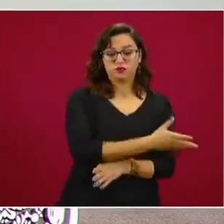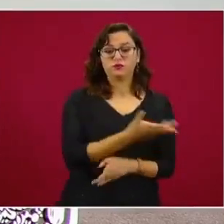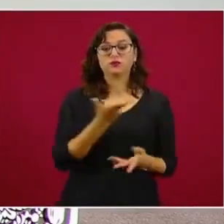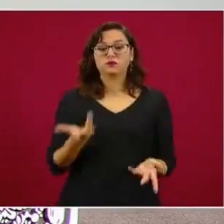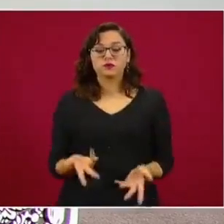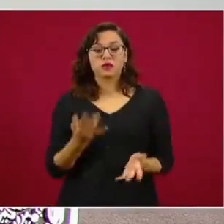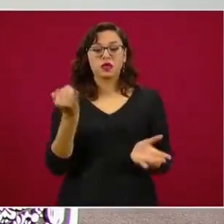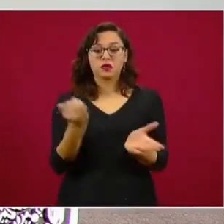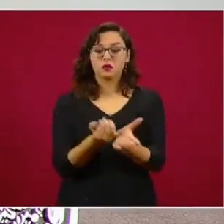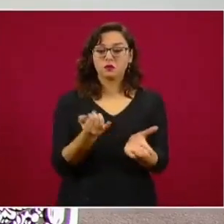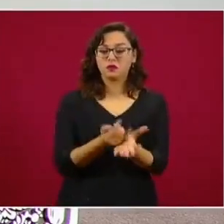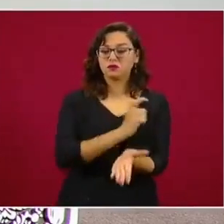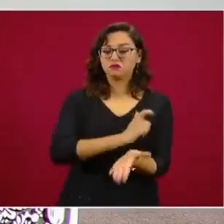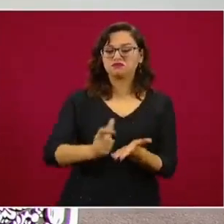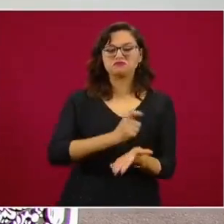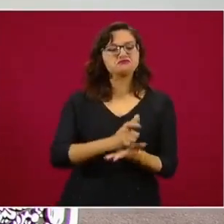condonaron